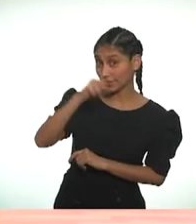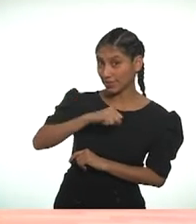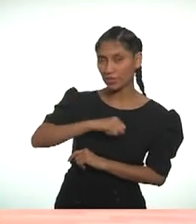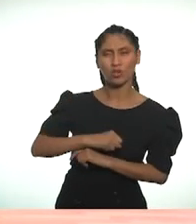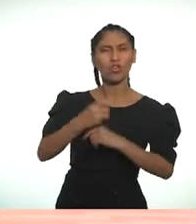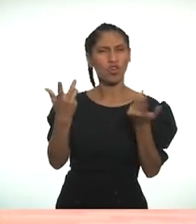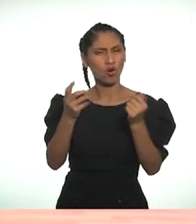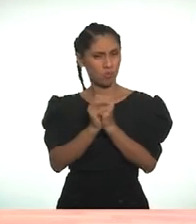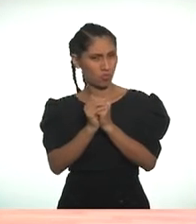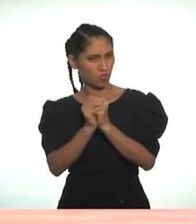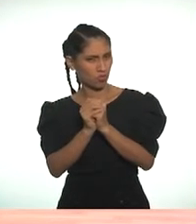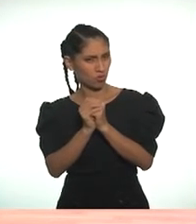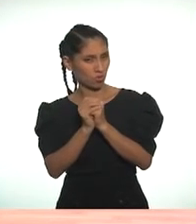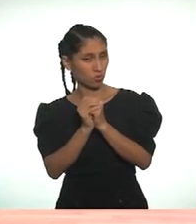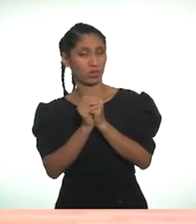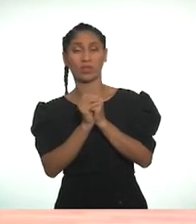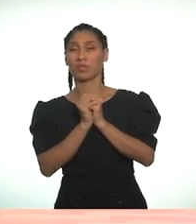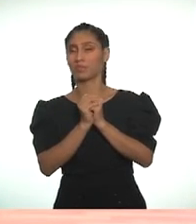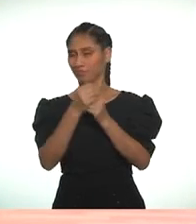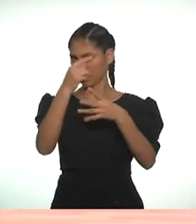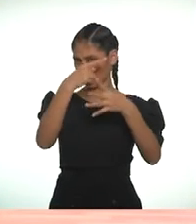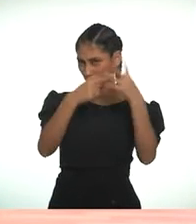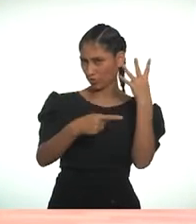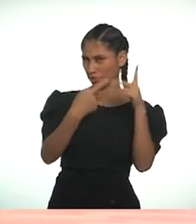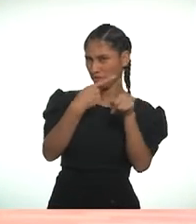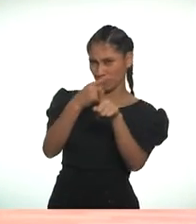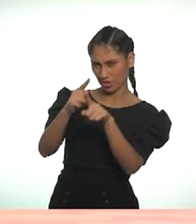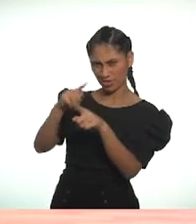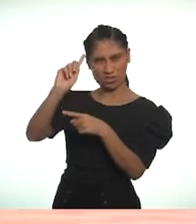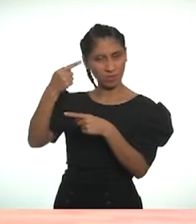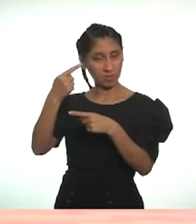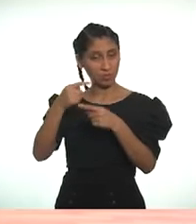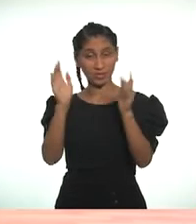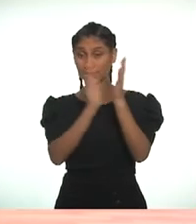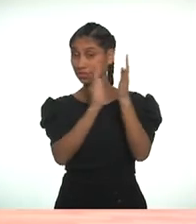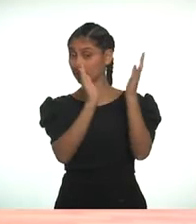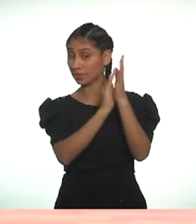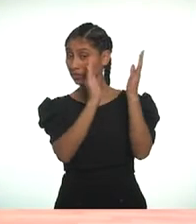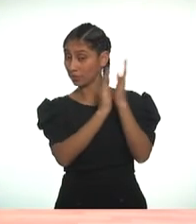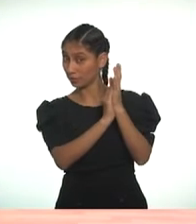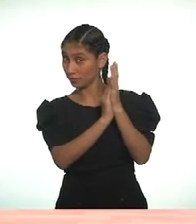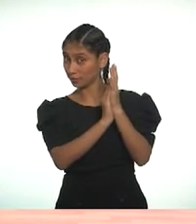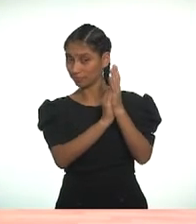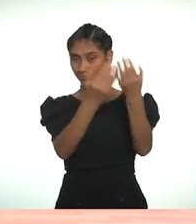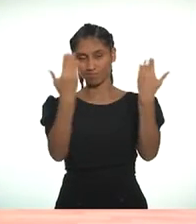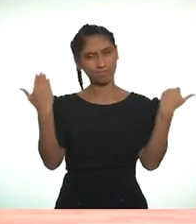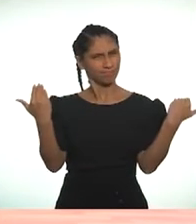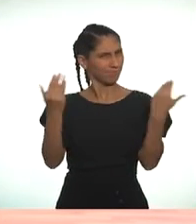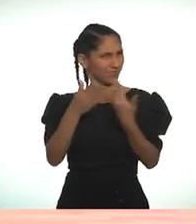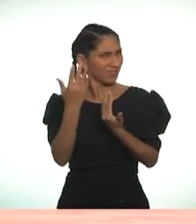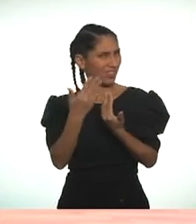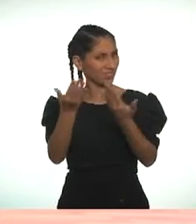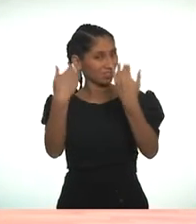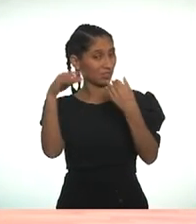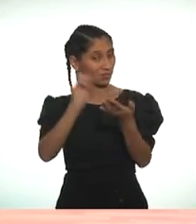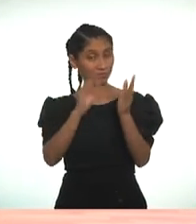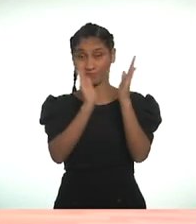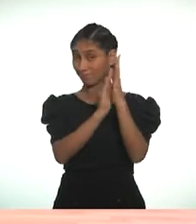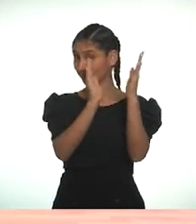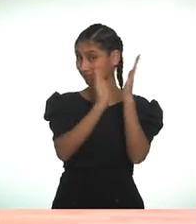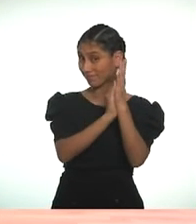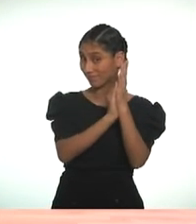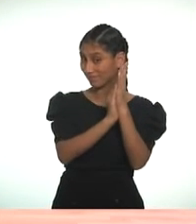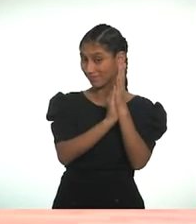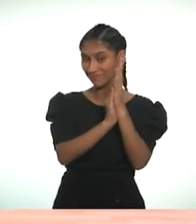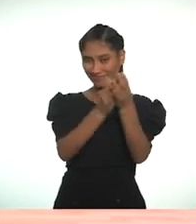señor. El sí señor lo vamos a hacer de 4 formas distintas. La primera, sí señor. Sencillo. Una vez más,